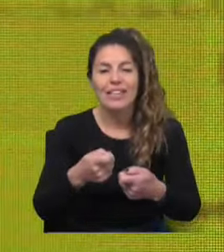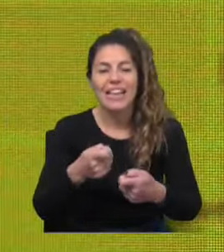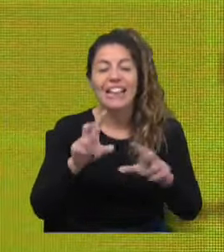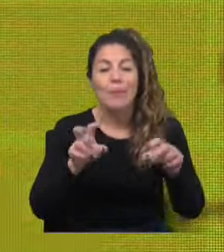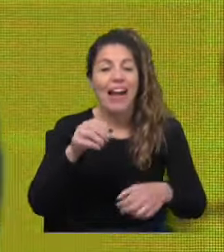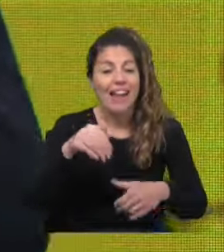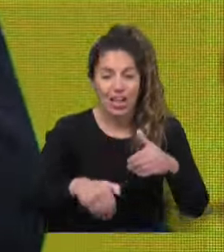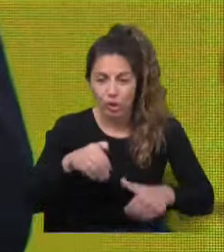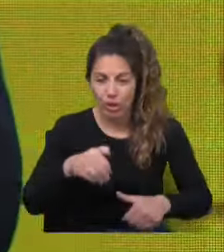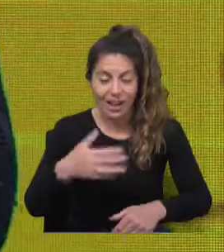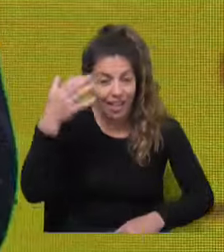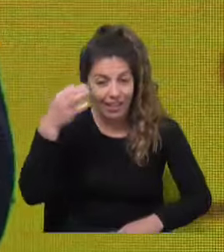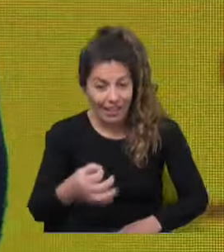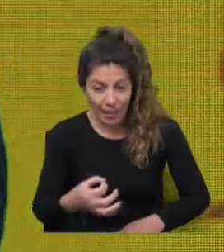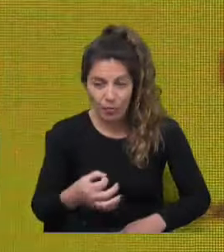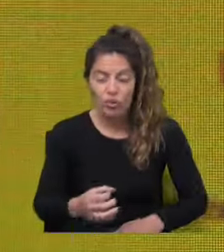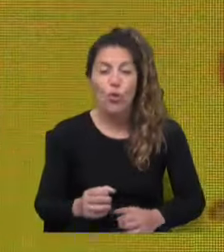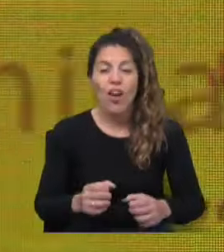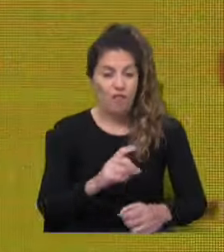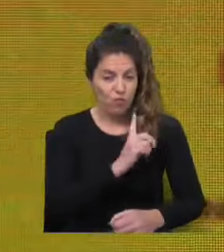electoral. Creemos que